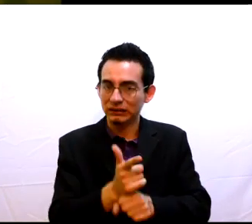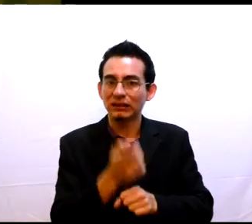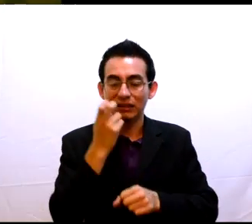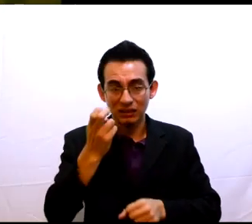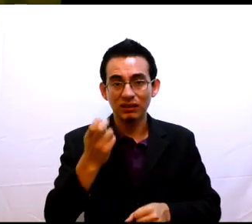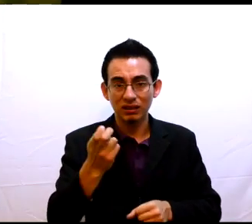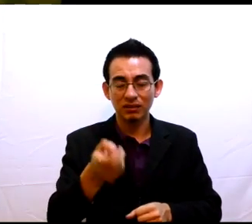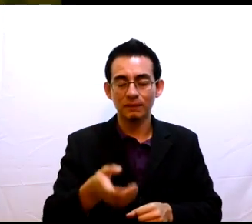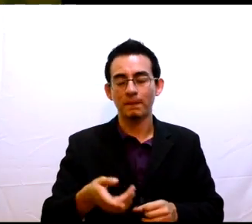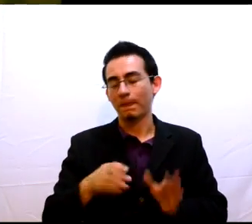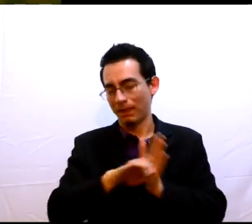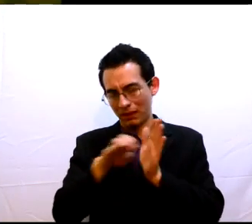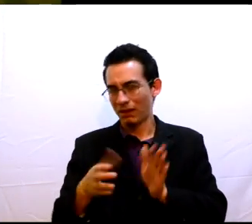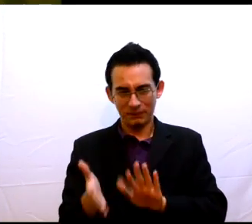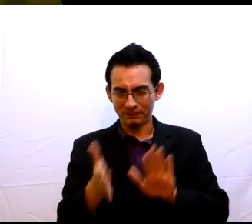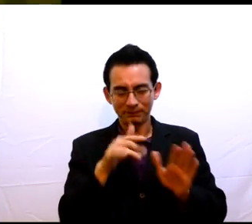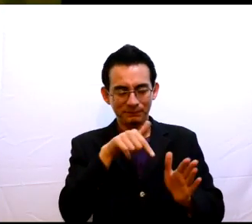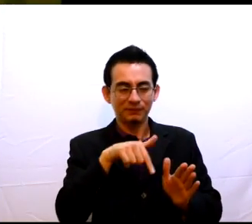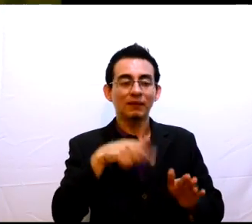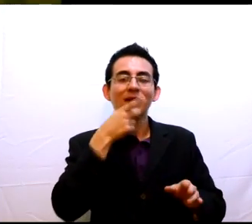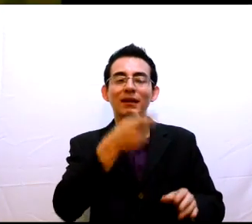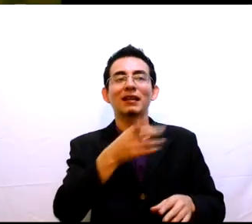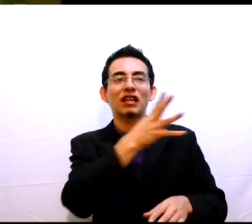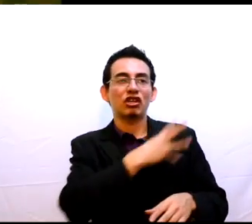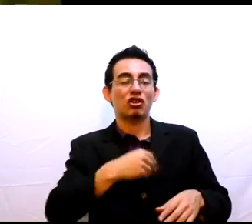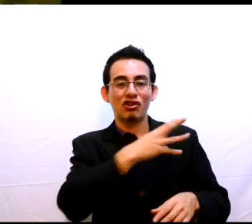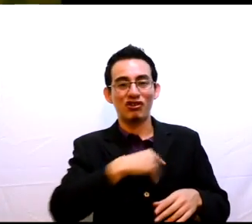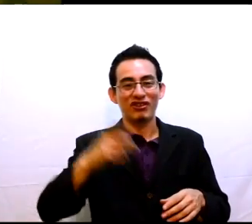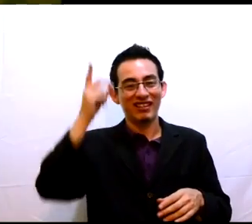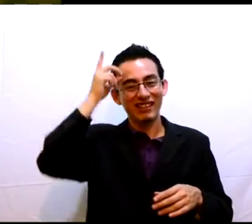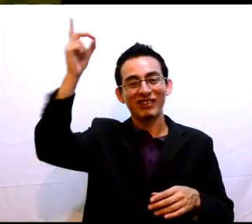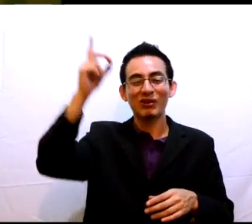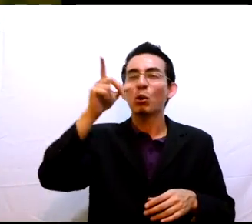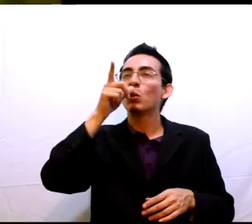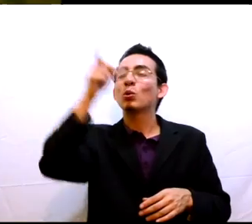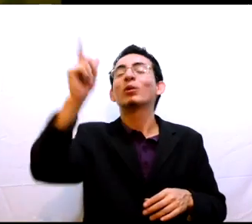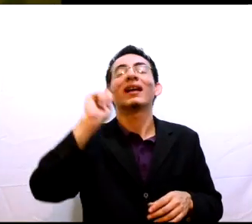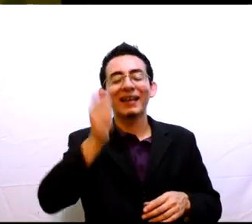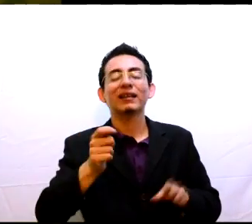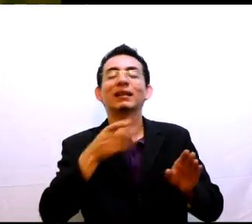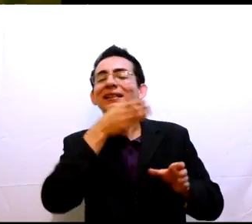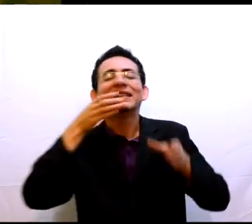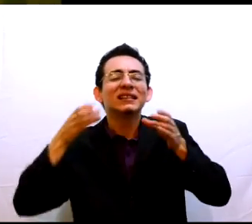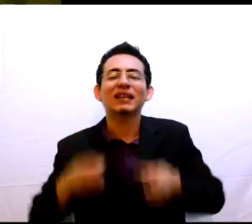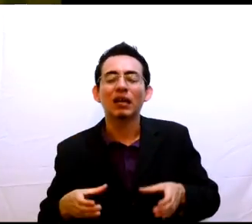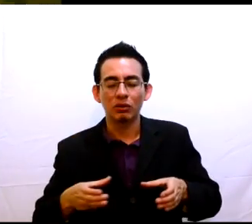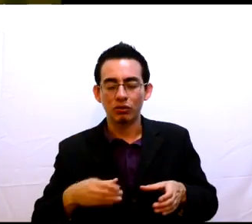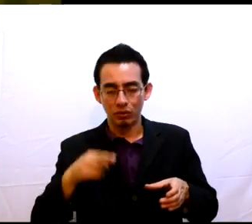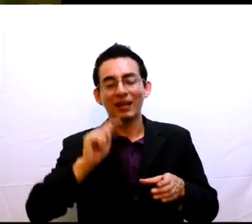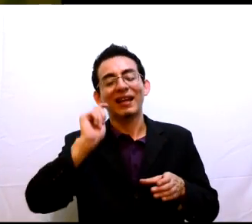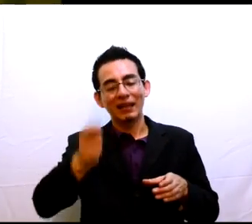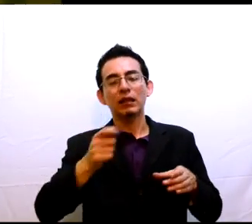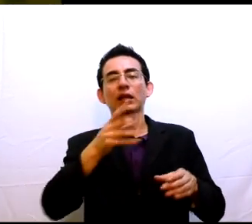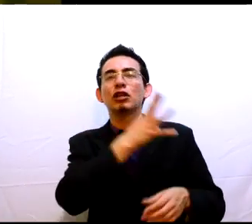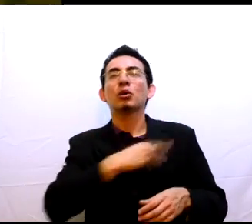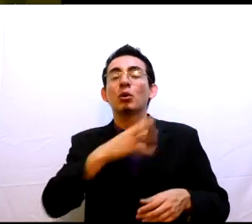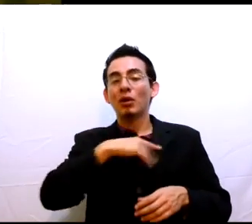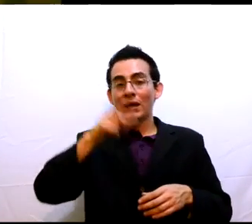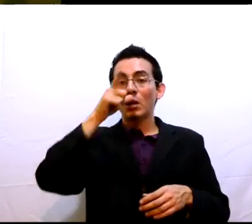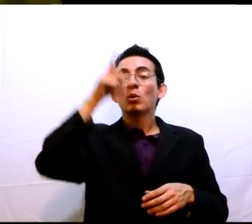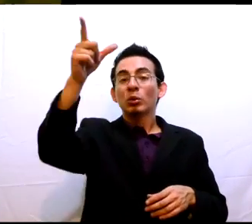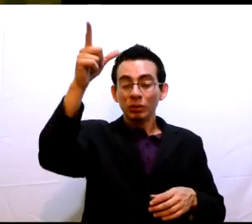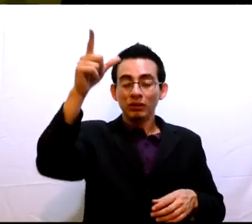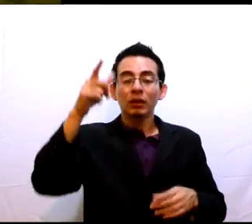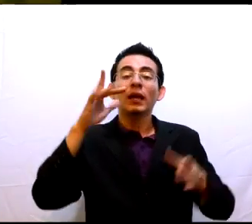los hijos de luz aquí son los hijos de dios es obvio no los cristianos y lo que está